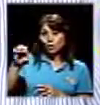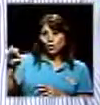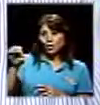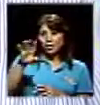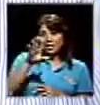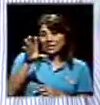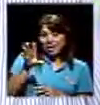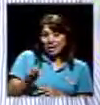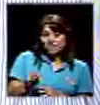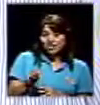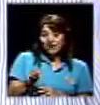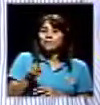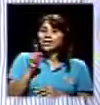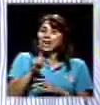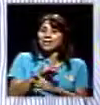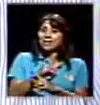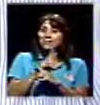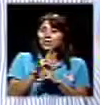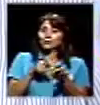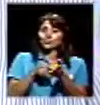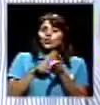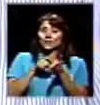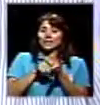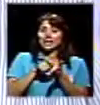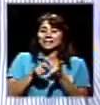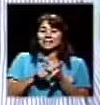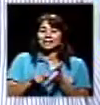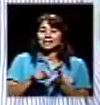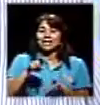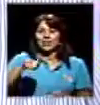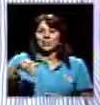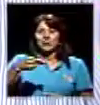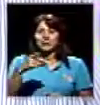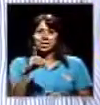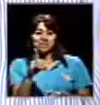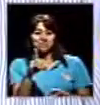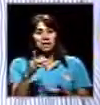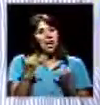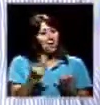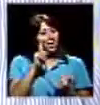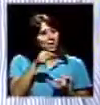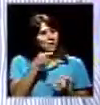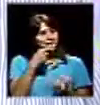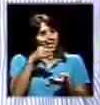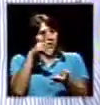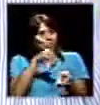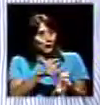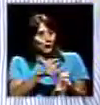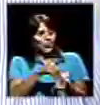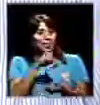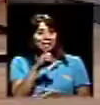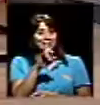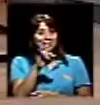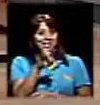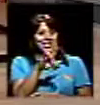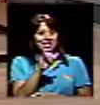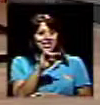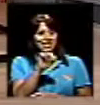doctoral. La profesora Sirinaj, ahora tengo que decirle la doctora Sirinaj,